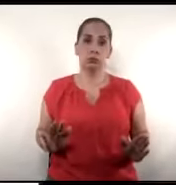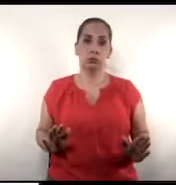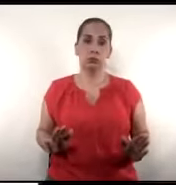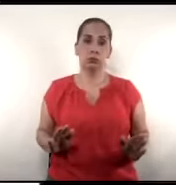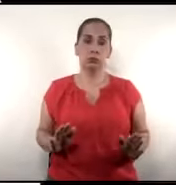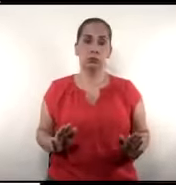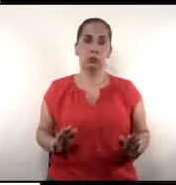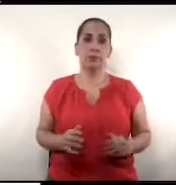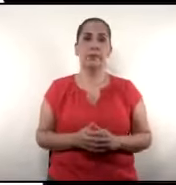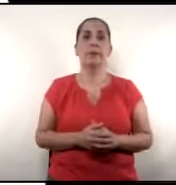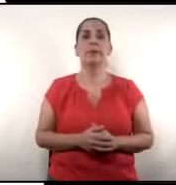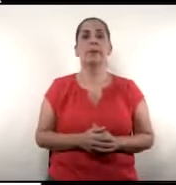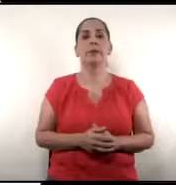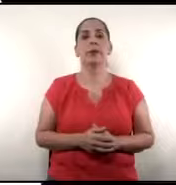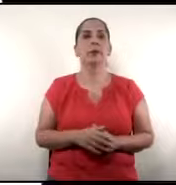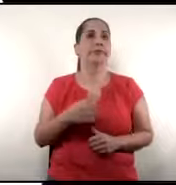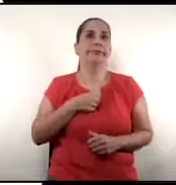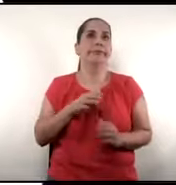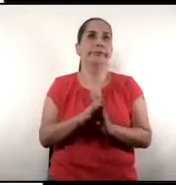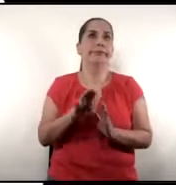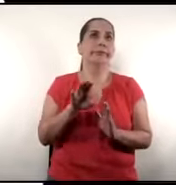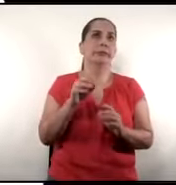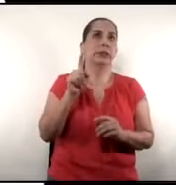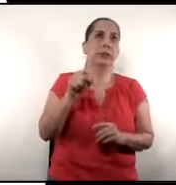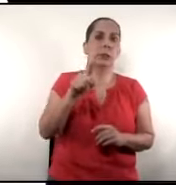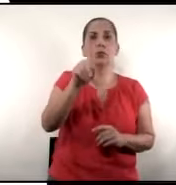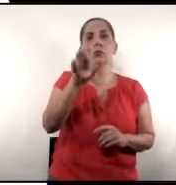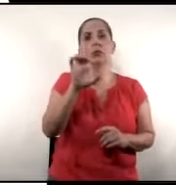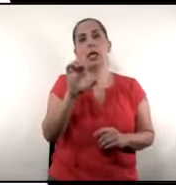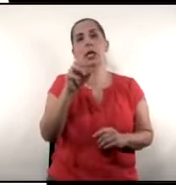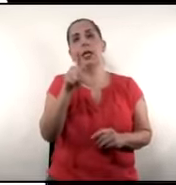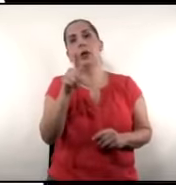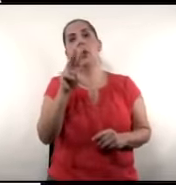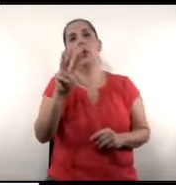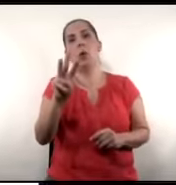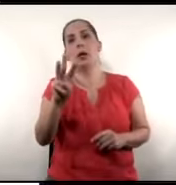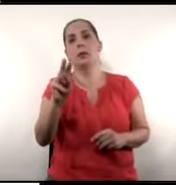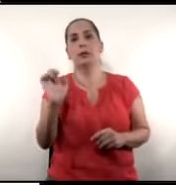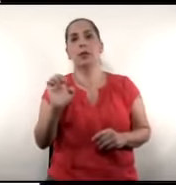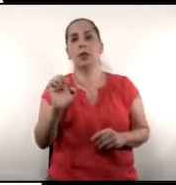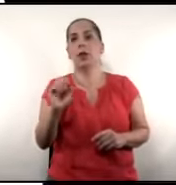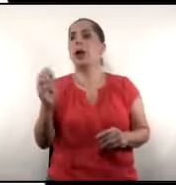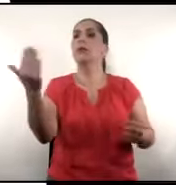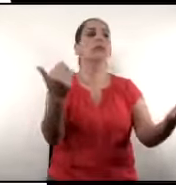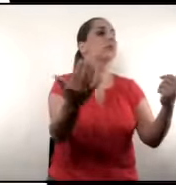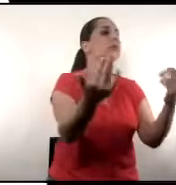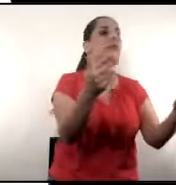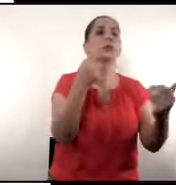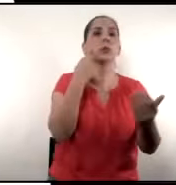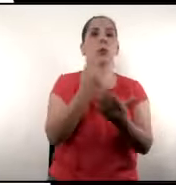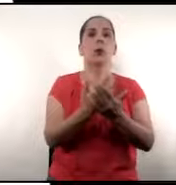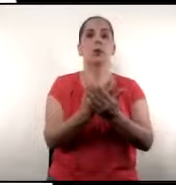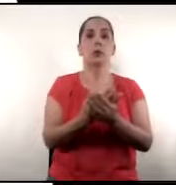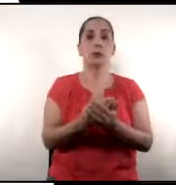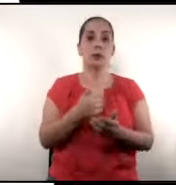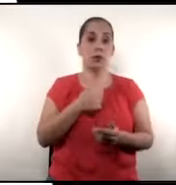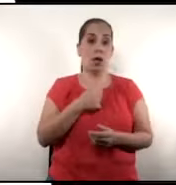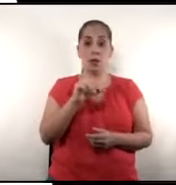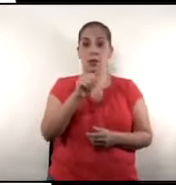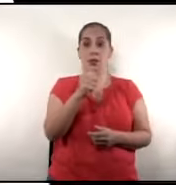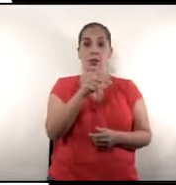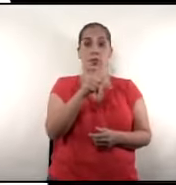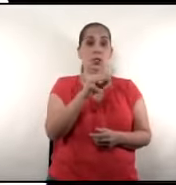Necesitamos 100 kilowatts de energía, bueno, oferentes, vengan. Y si hay 10 kilowatts